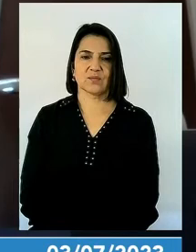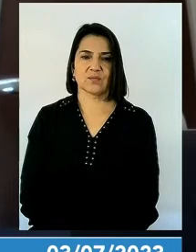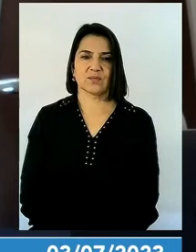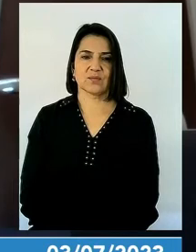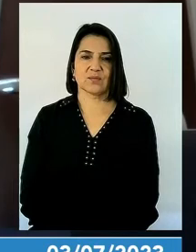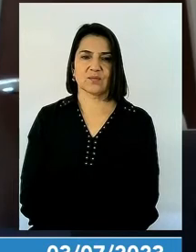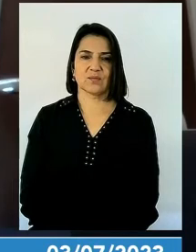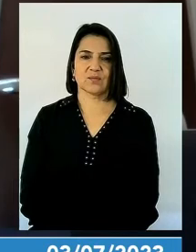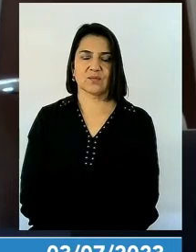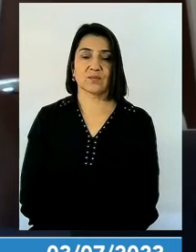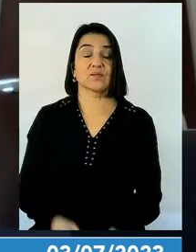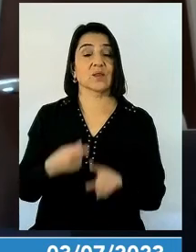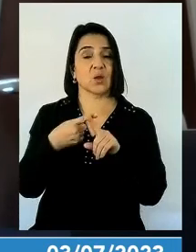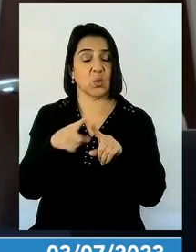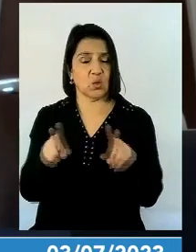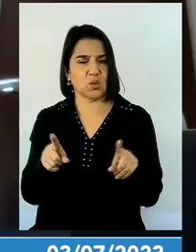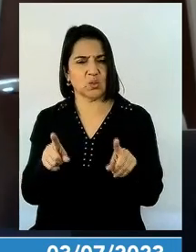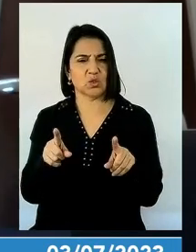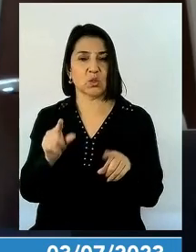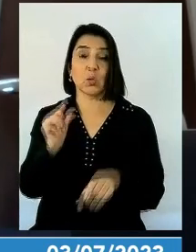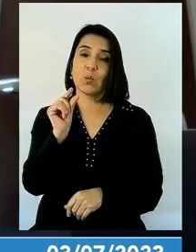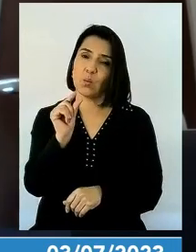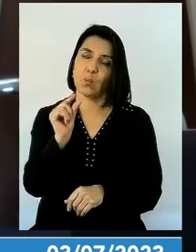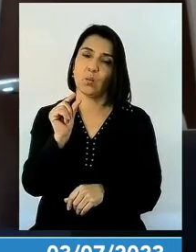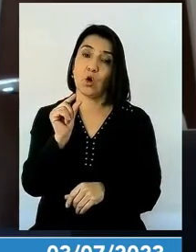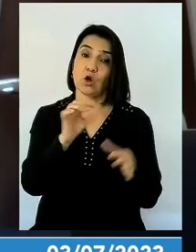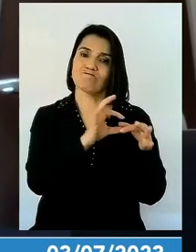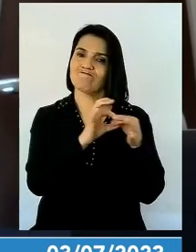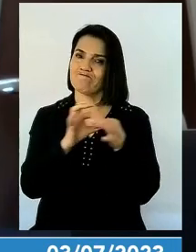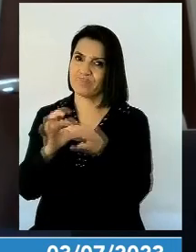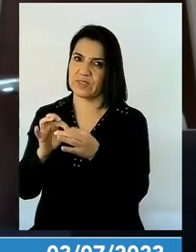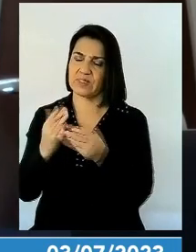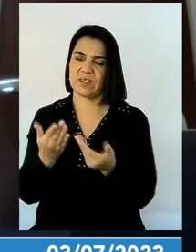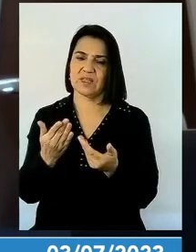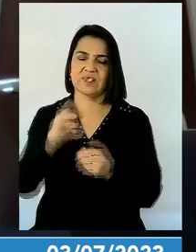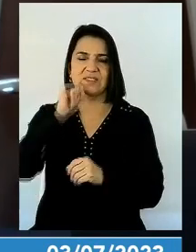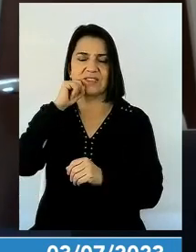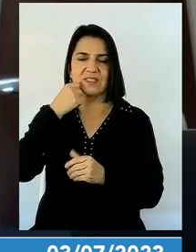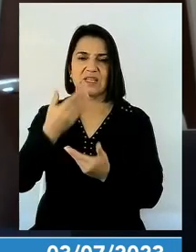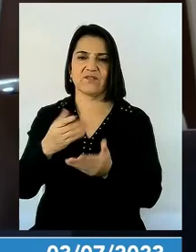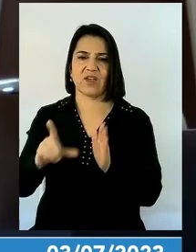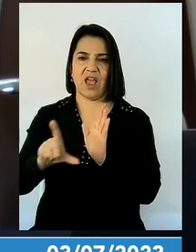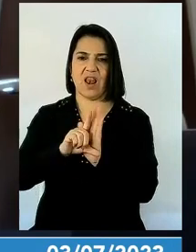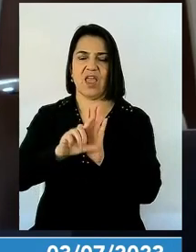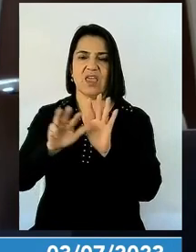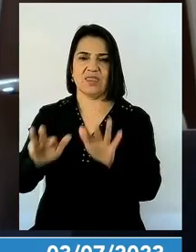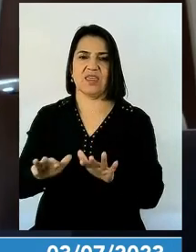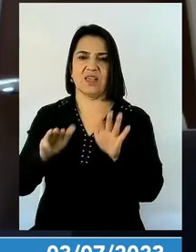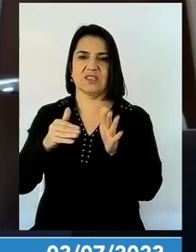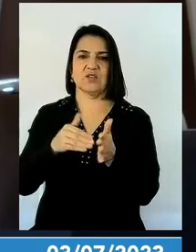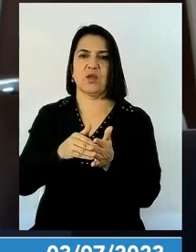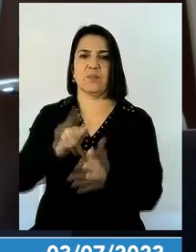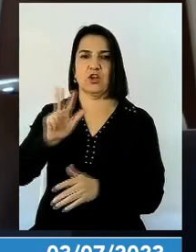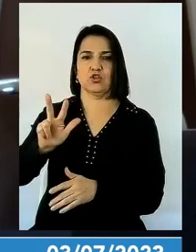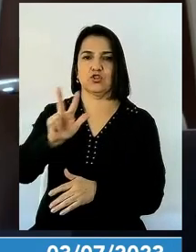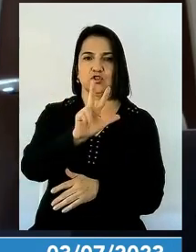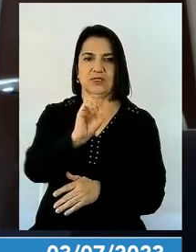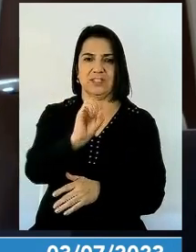Lo otro que está un poco en conexo a lo mismo se refiere con respecto a la ley 19.880.